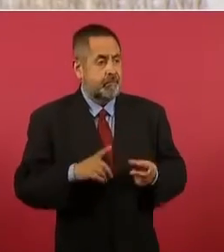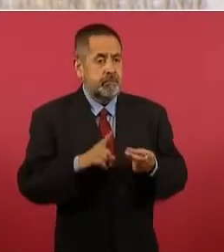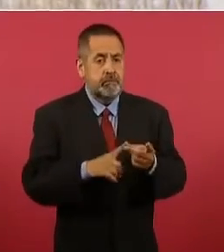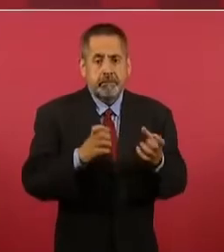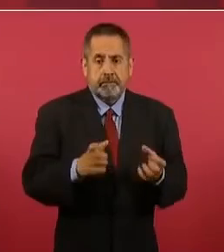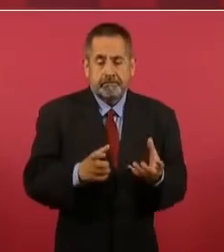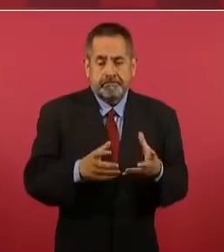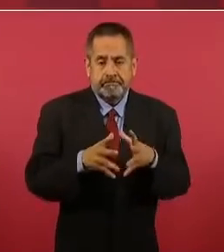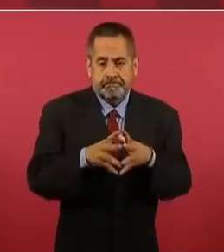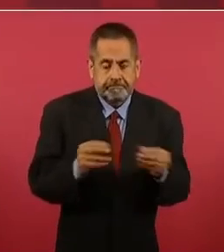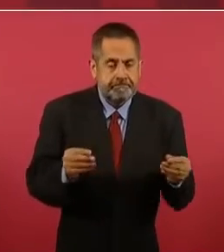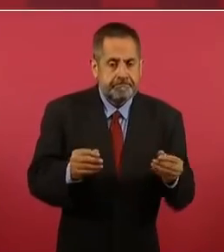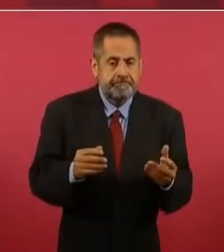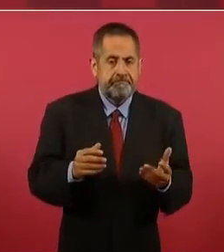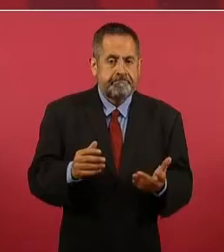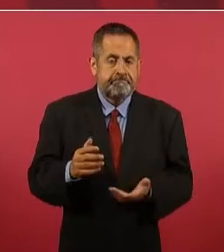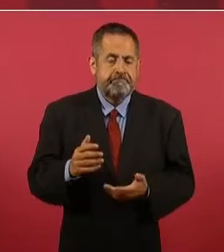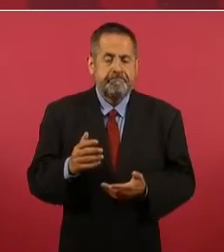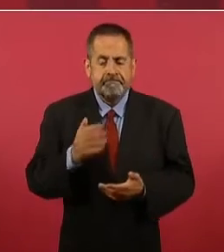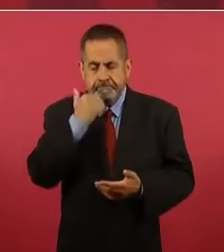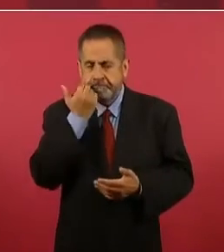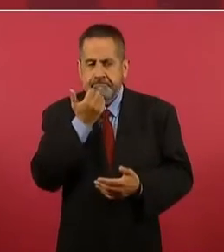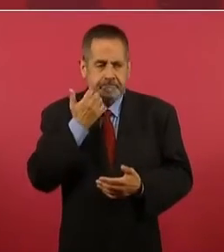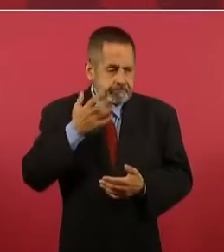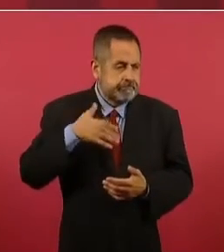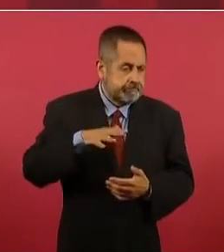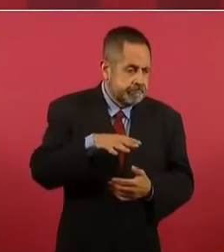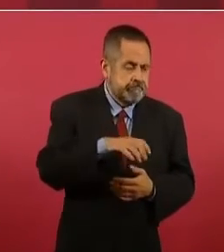Ya se ha avanzado